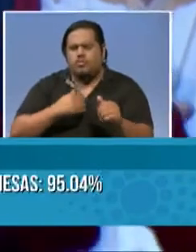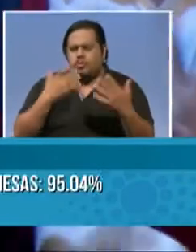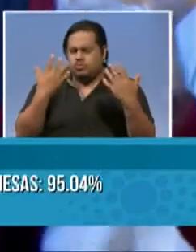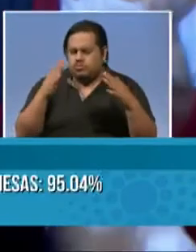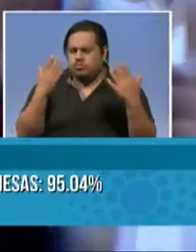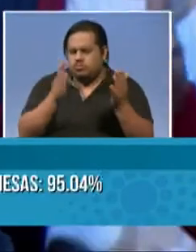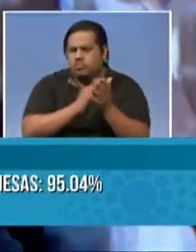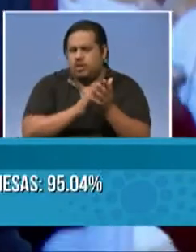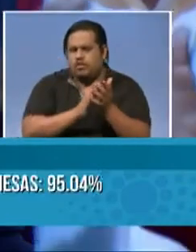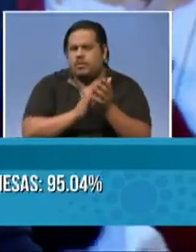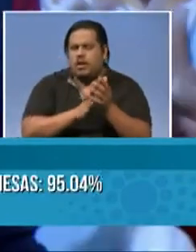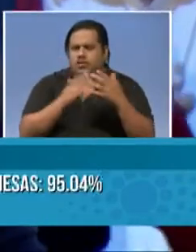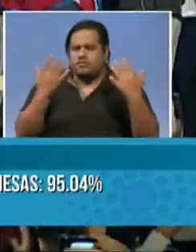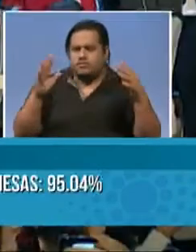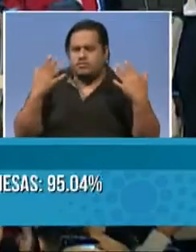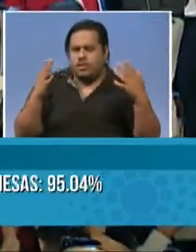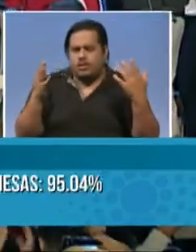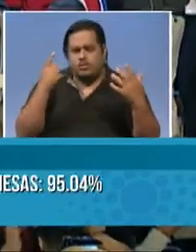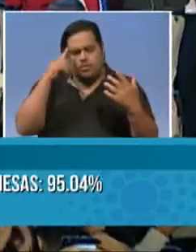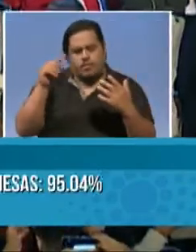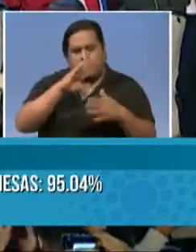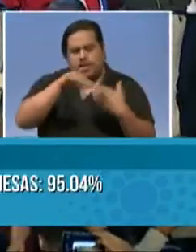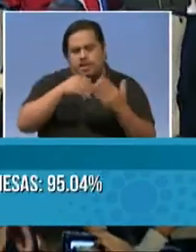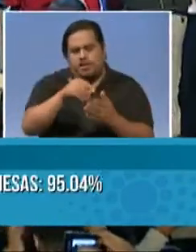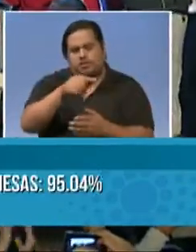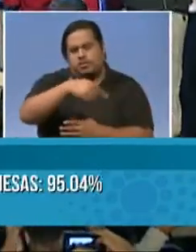les demos también un aplauso.